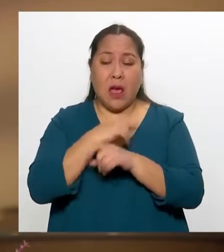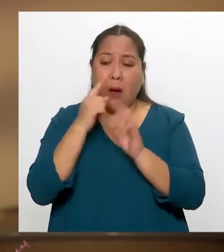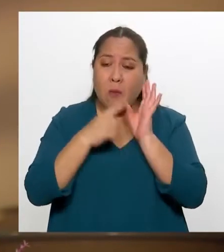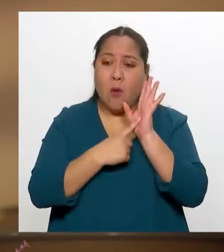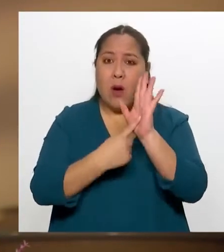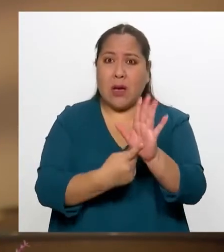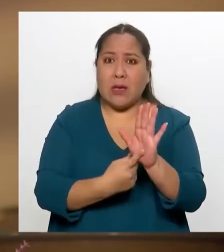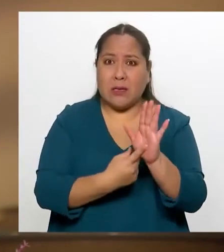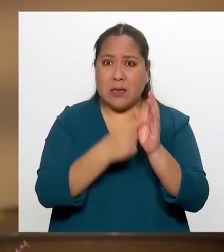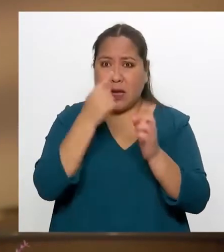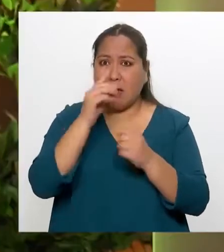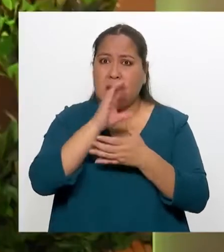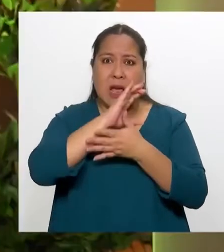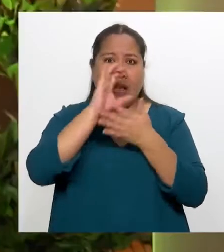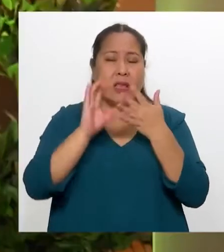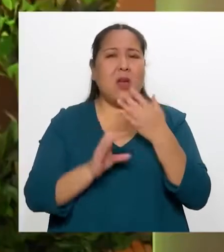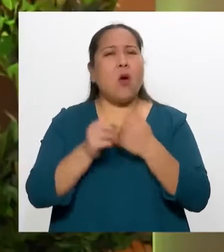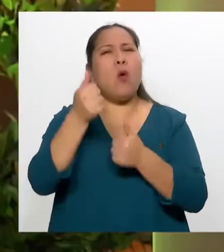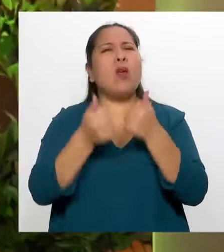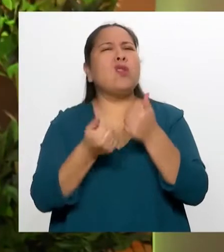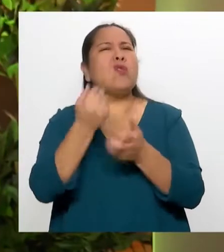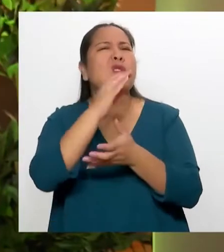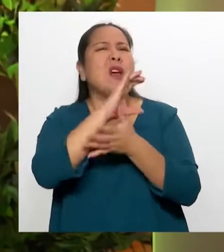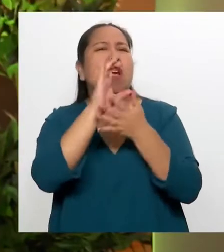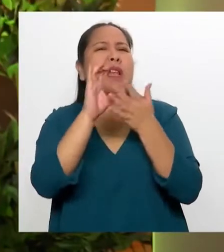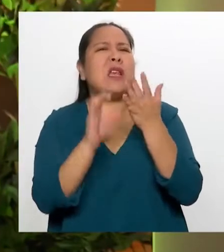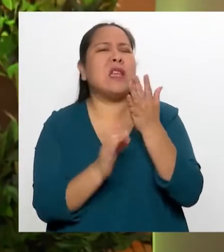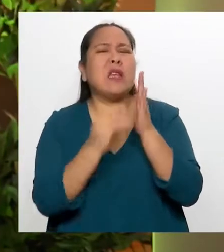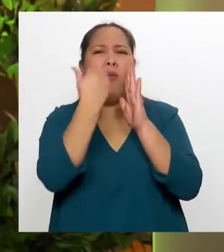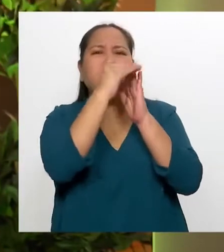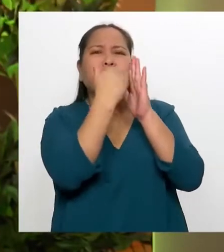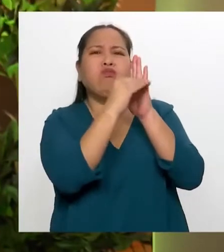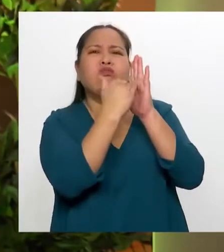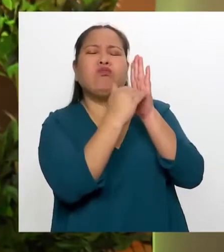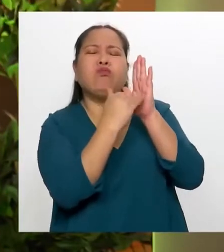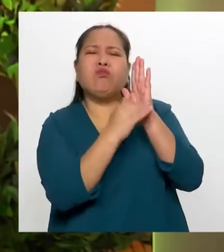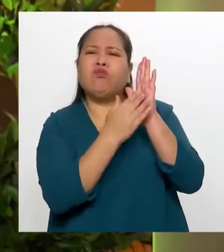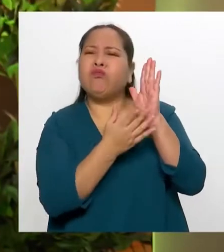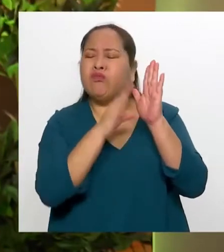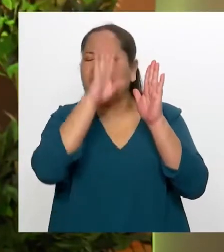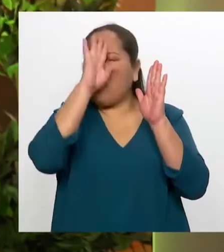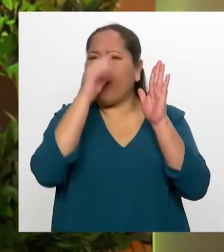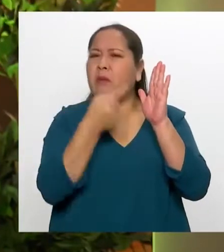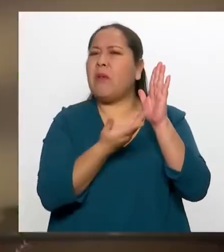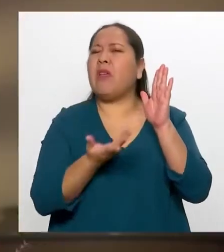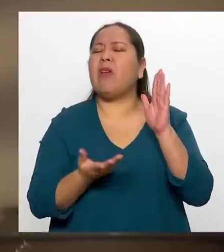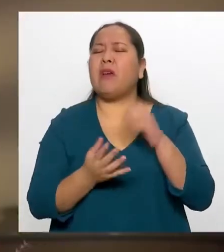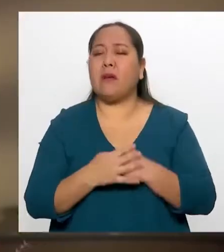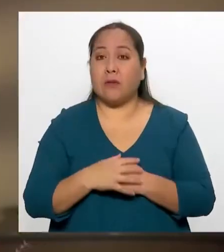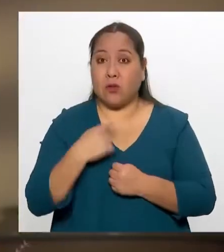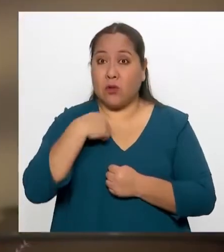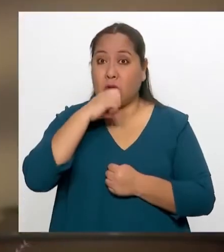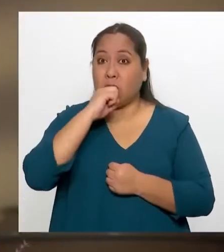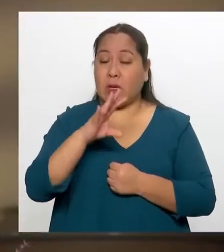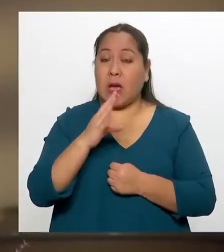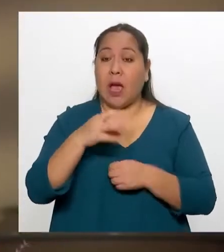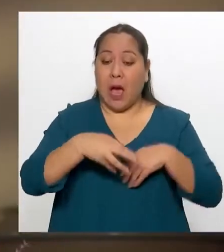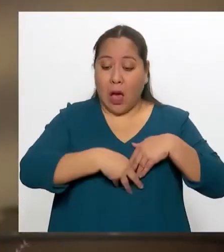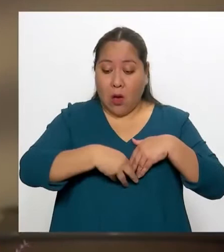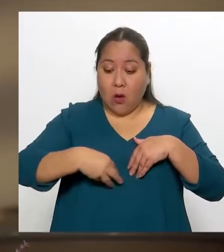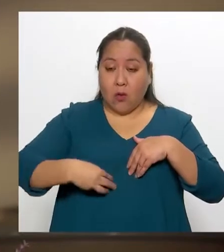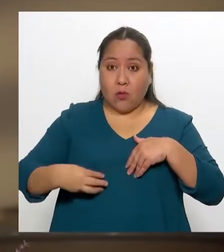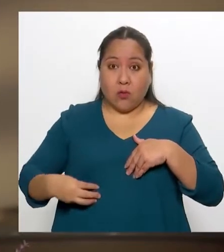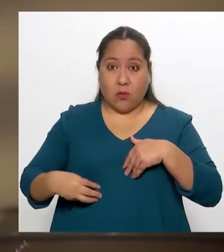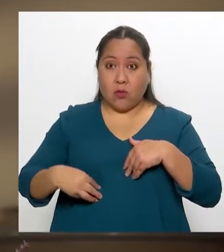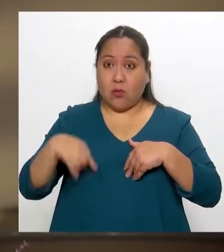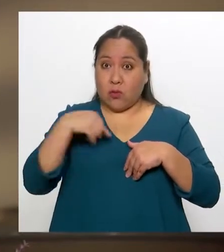vienen las manifestaciones, ¿no? ¿Cuáles serían los síntomas de la fibrosis quística, doctor? Mire, como le mencioné, hay